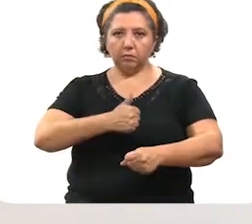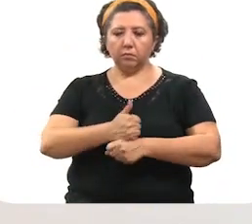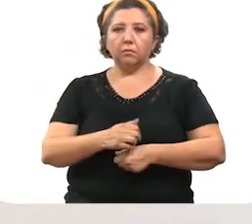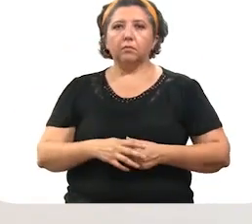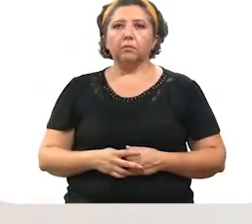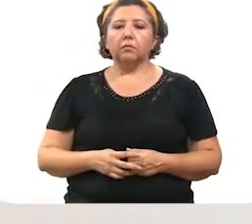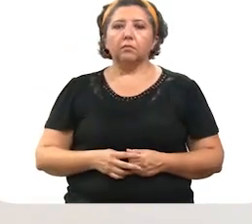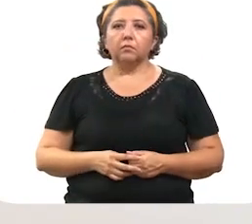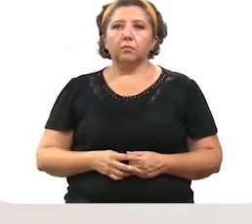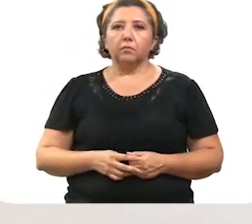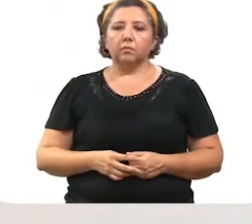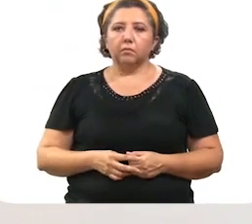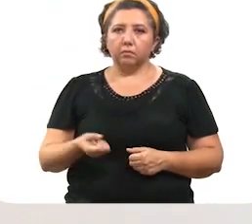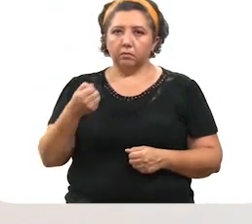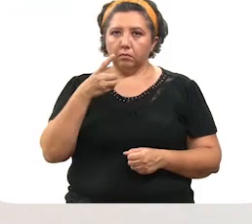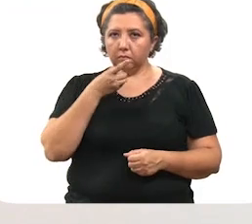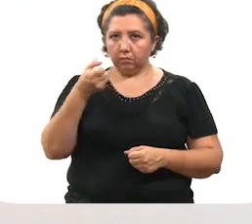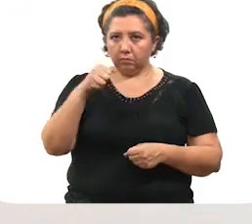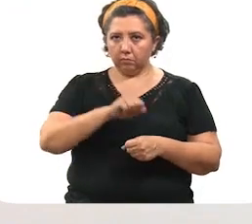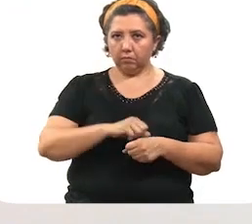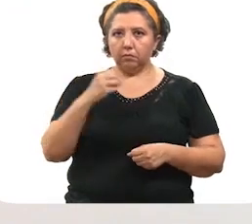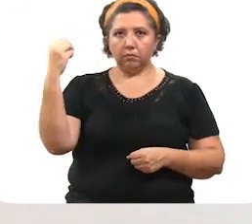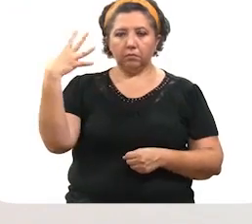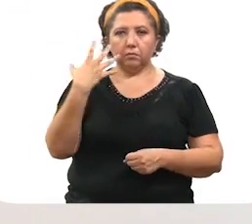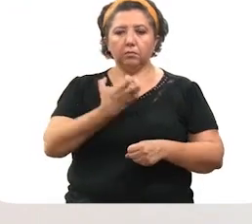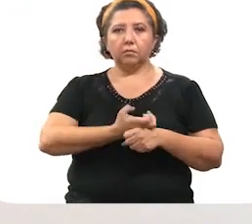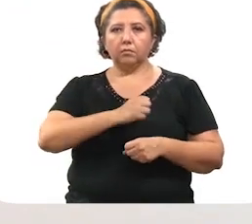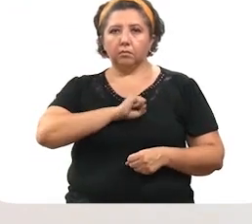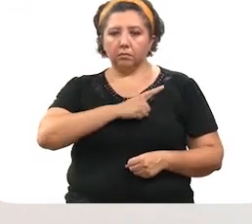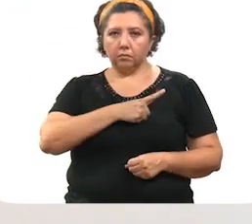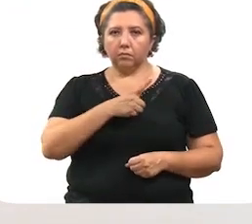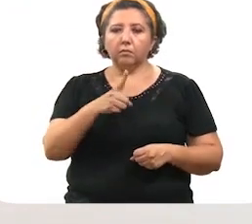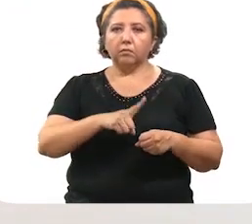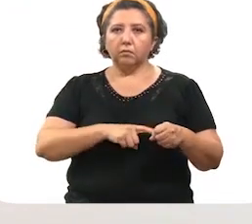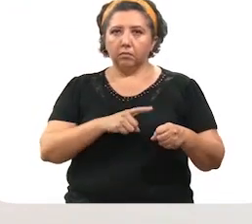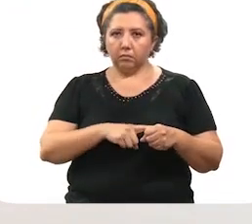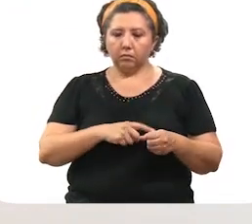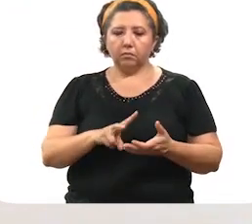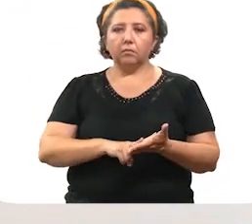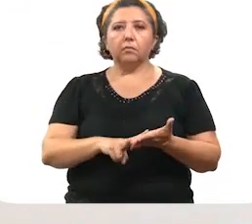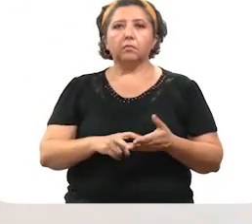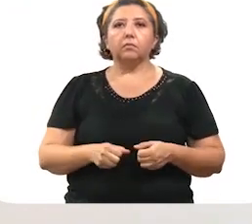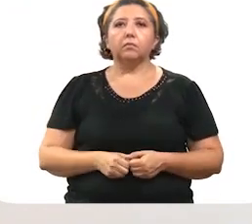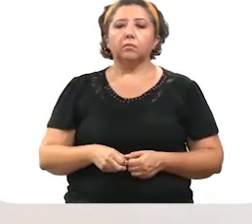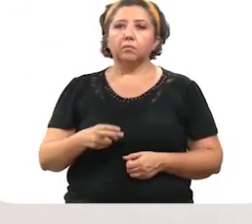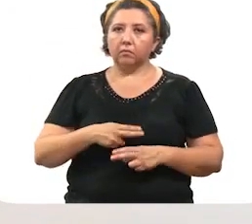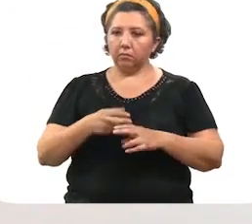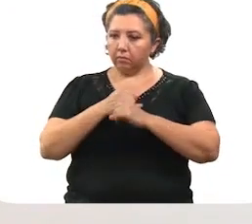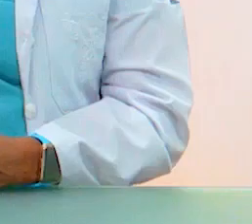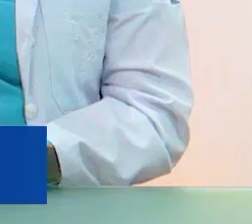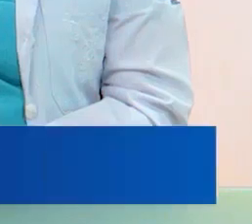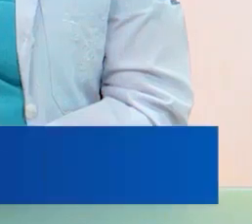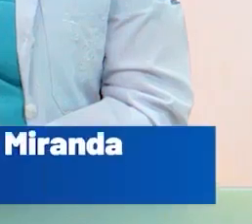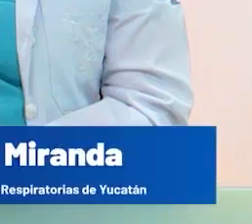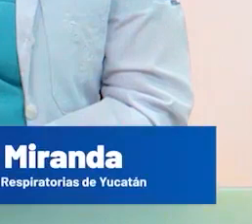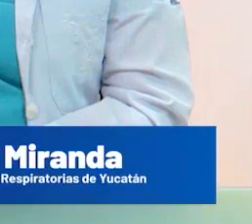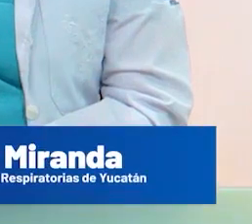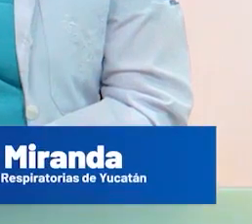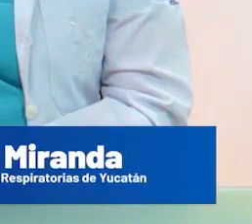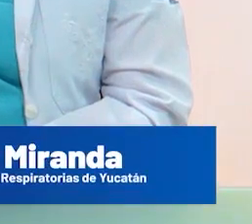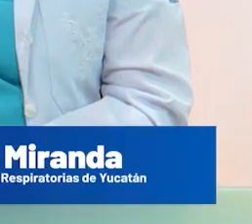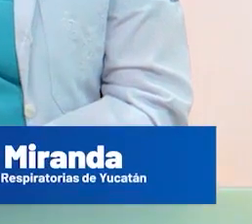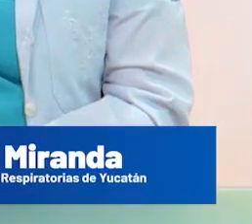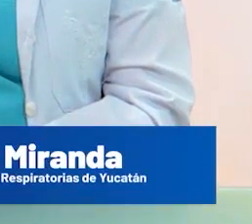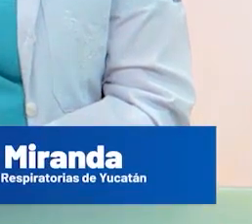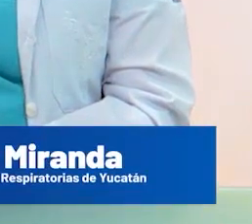107 años. Los indicadores semanales del Semáforo Estatal de Salud marcan color verde. Este es el informe del día de hoy, doctora.